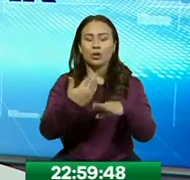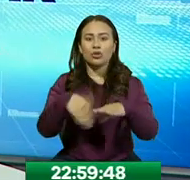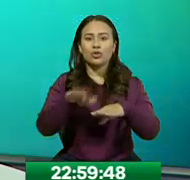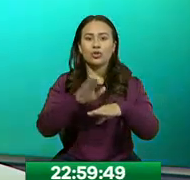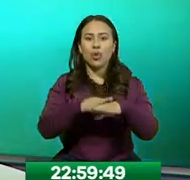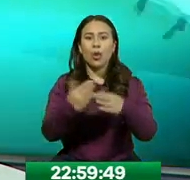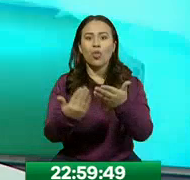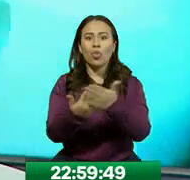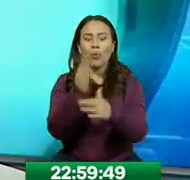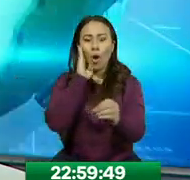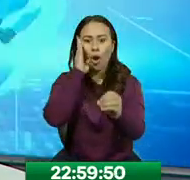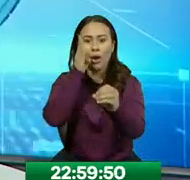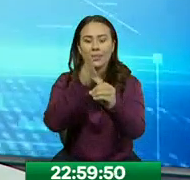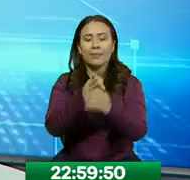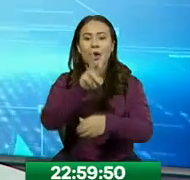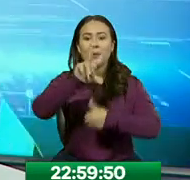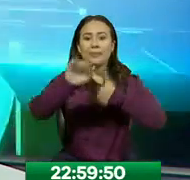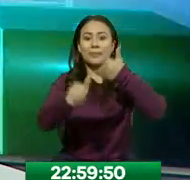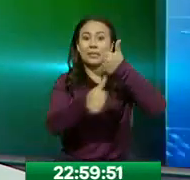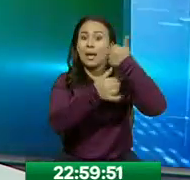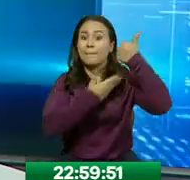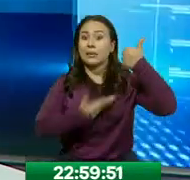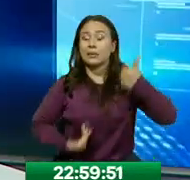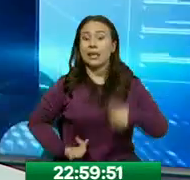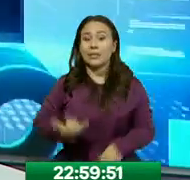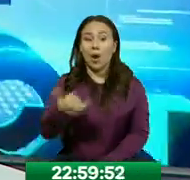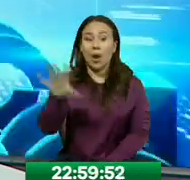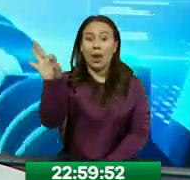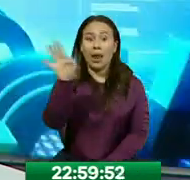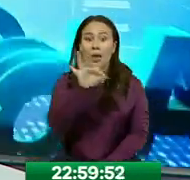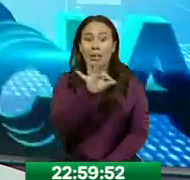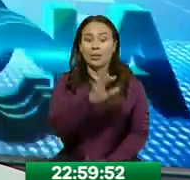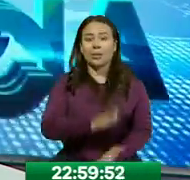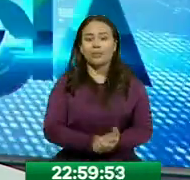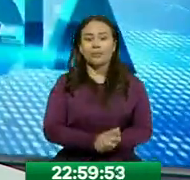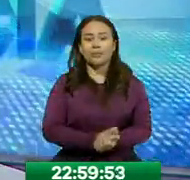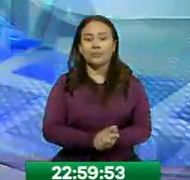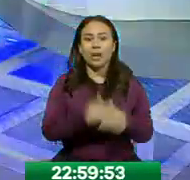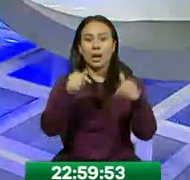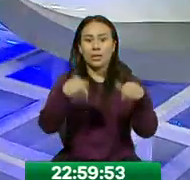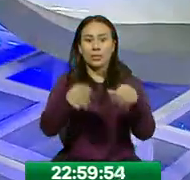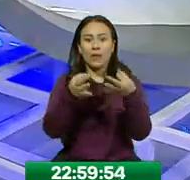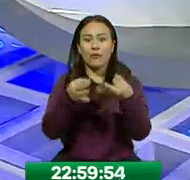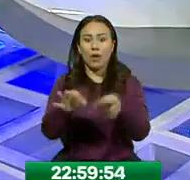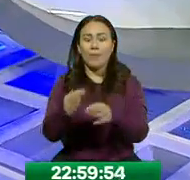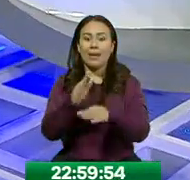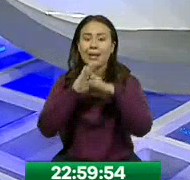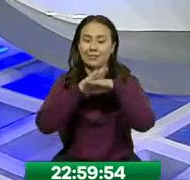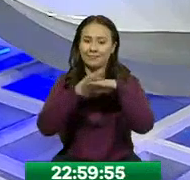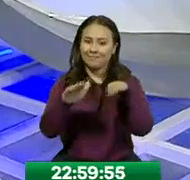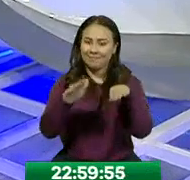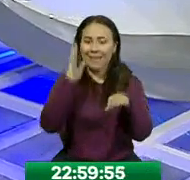nuevos retos del vicepresidente electo Otto Sonnenholzner. De esta manera nos despedimos, amigos